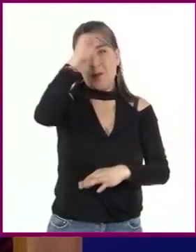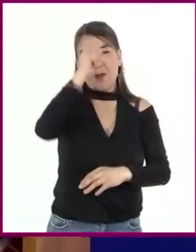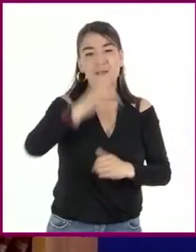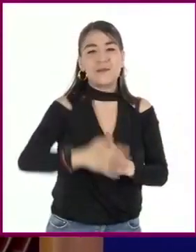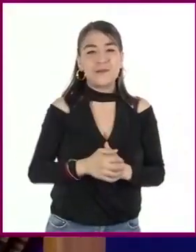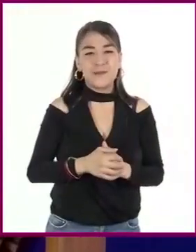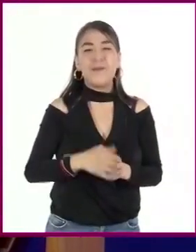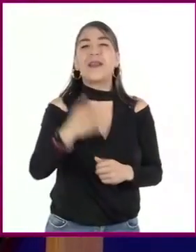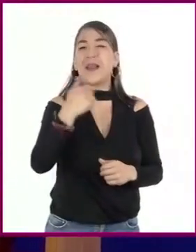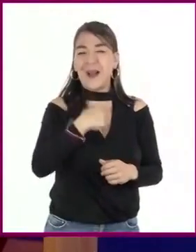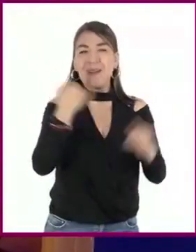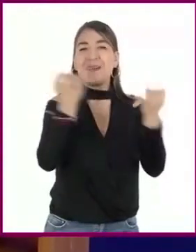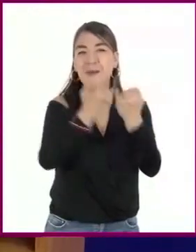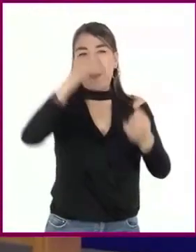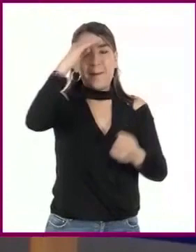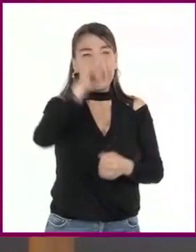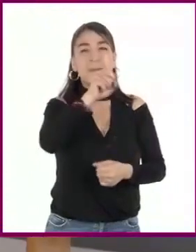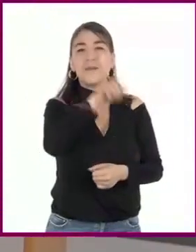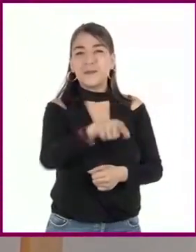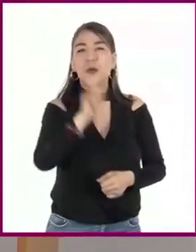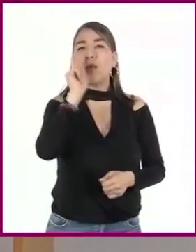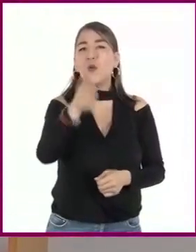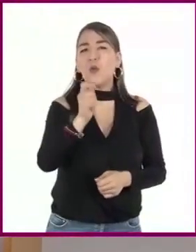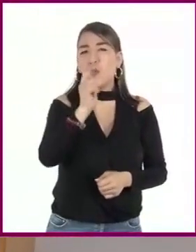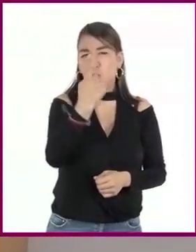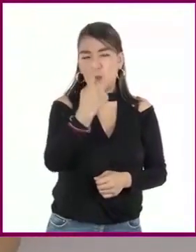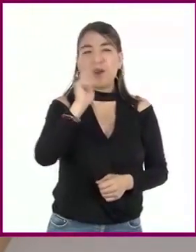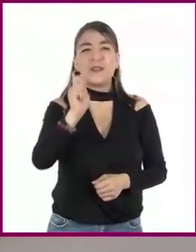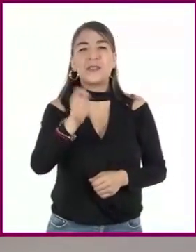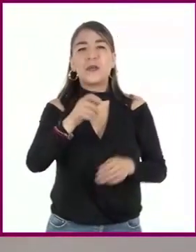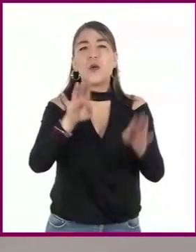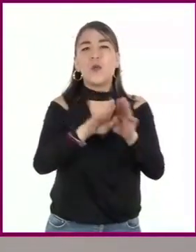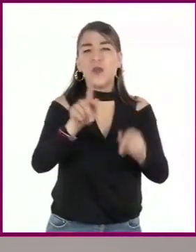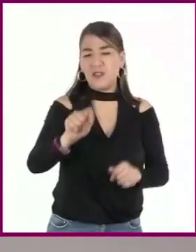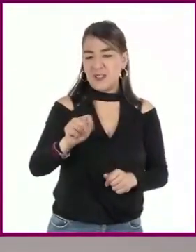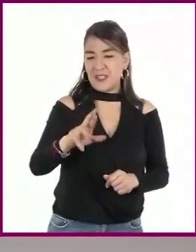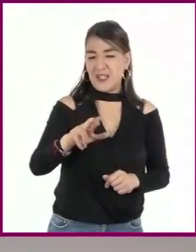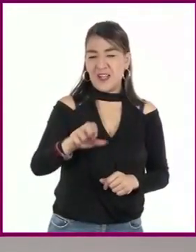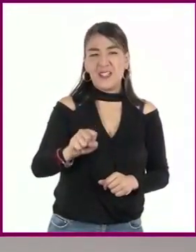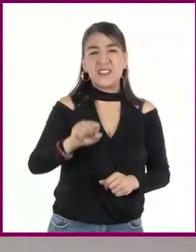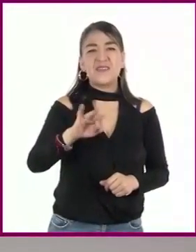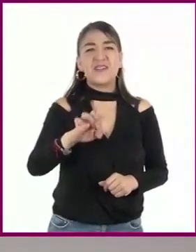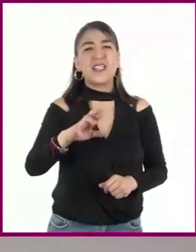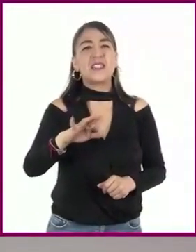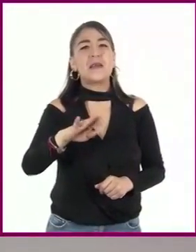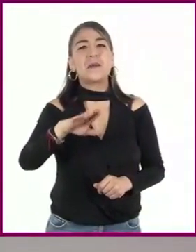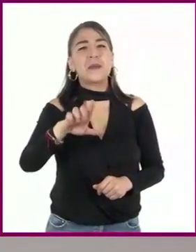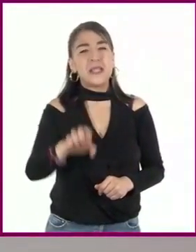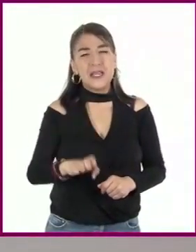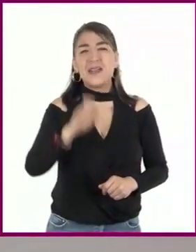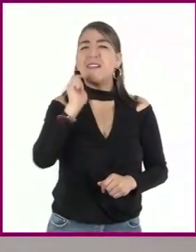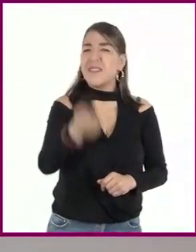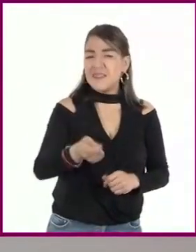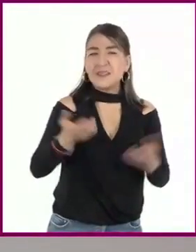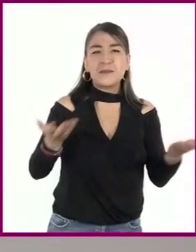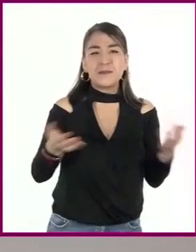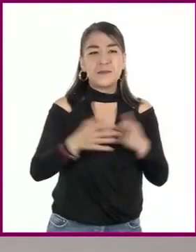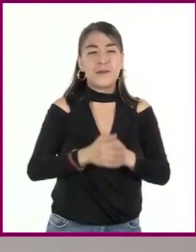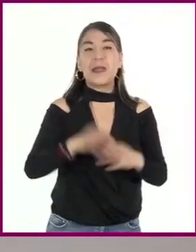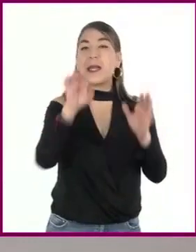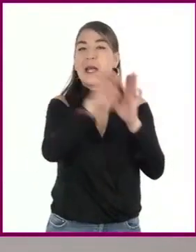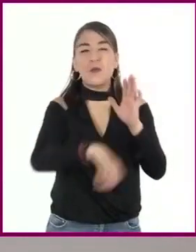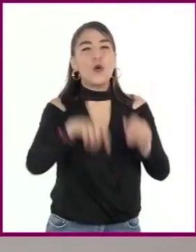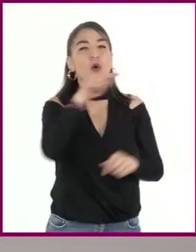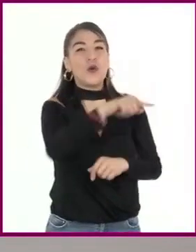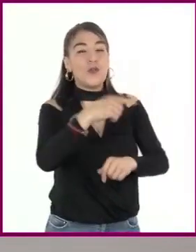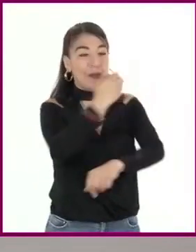que yo pensaba, profesora, salvo esa parte donde dice que es transferible y abstracto. Quiere decir que si tu familiar